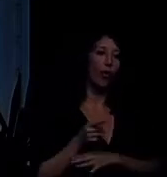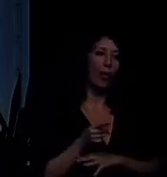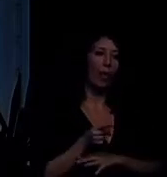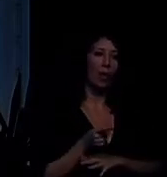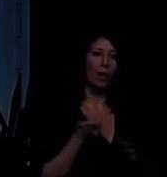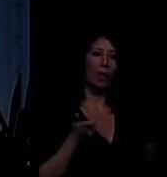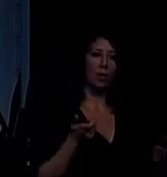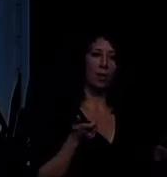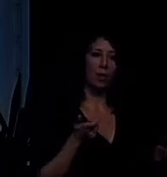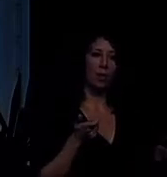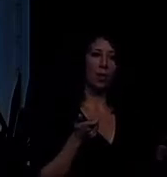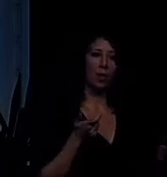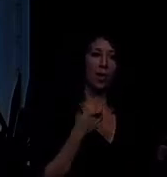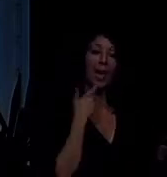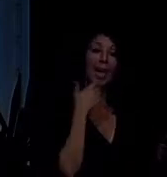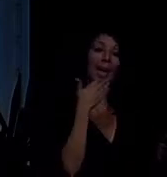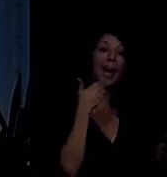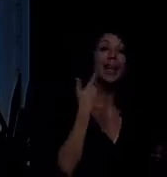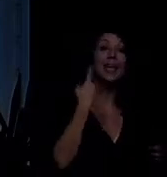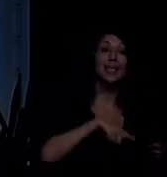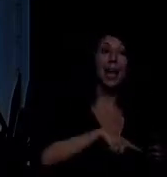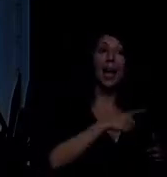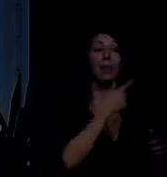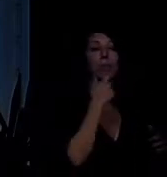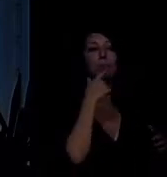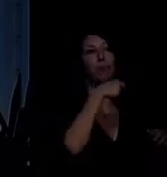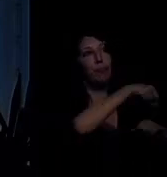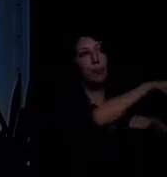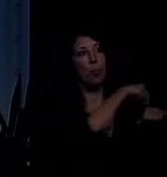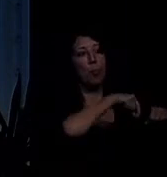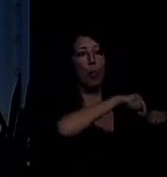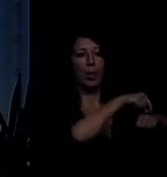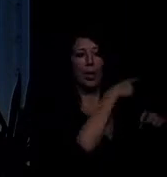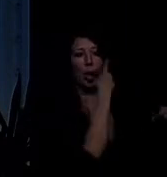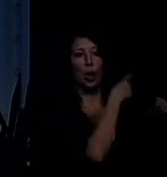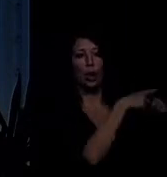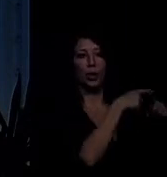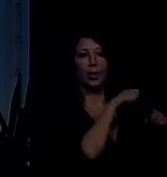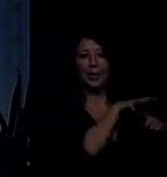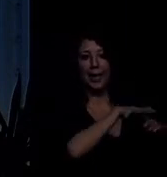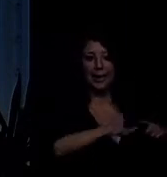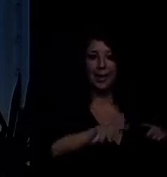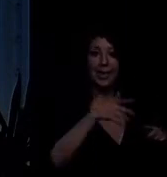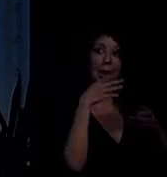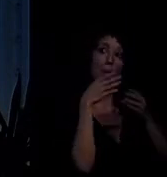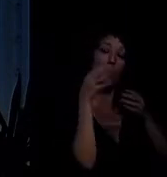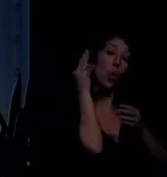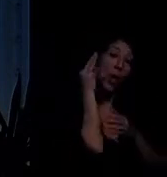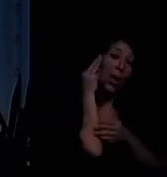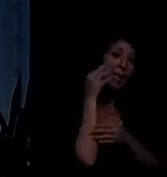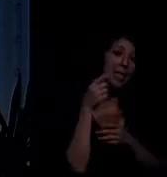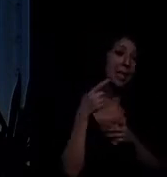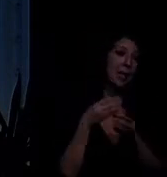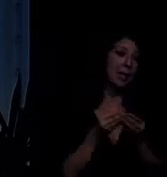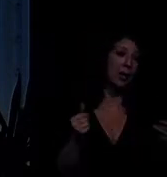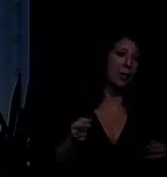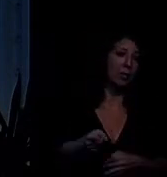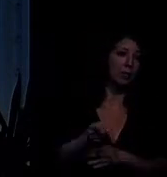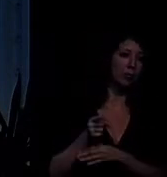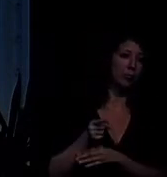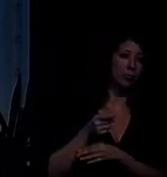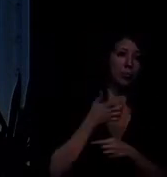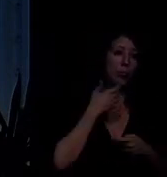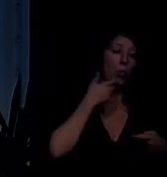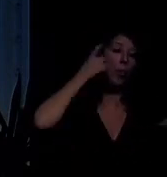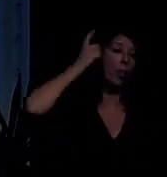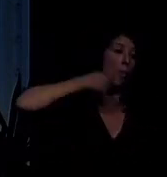marco y bajo la cobertura de un régimen político sexista en el cual las mujeres son forzadas a desaparecer por agentes